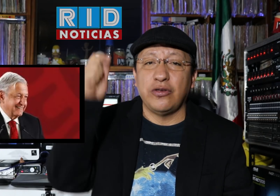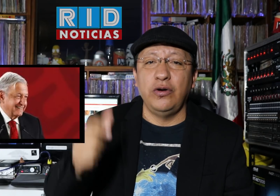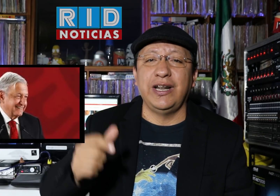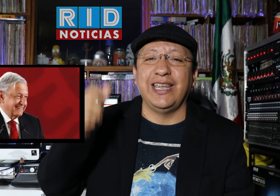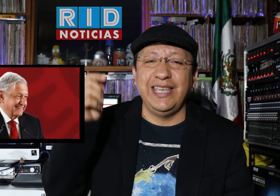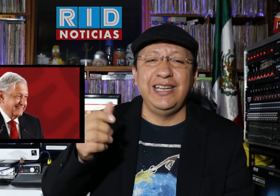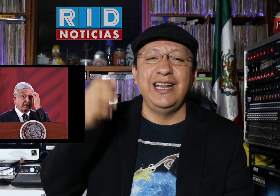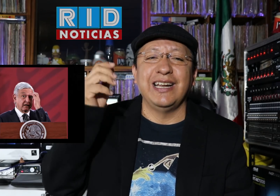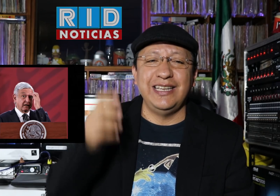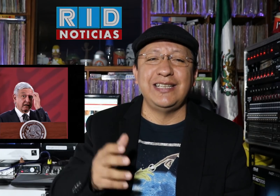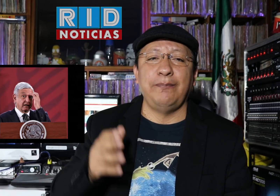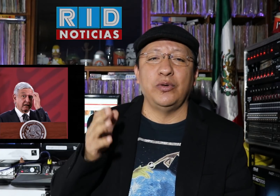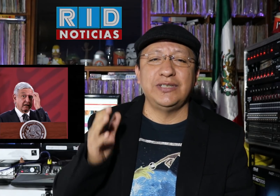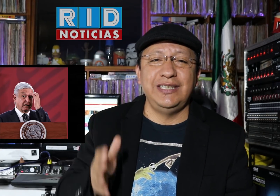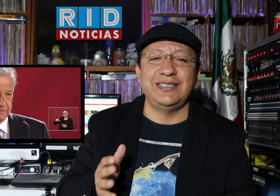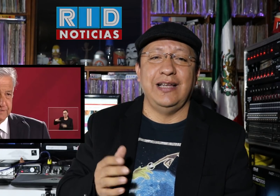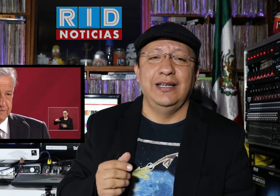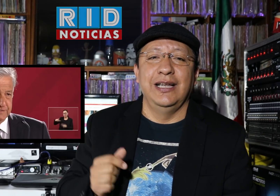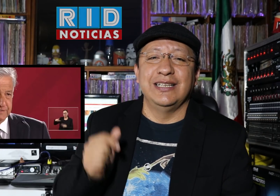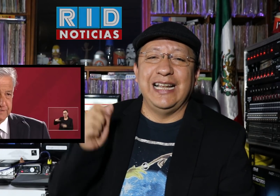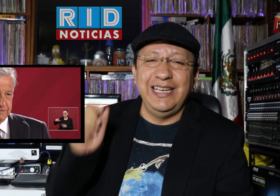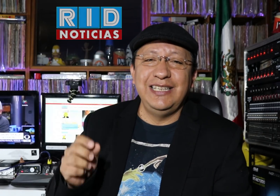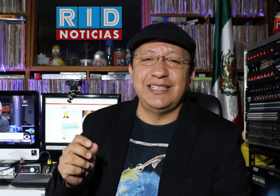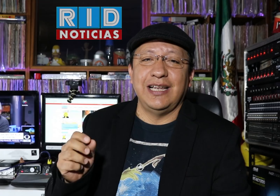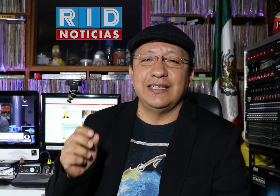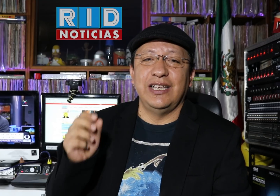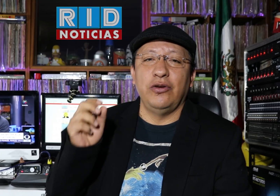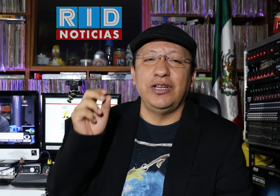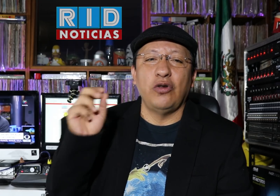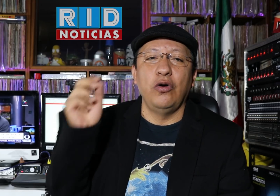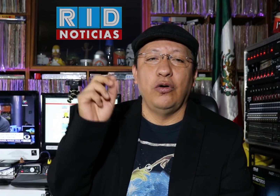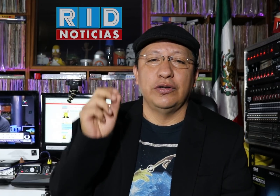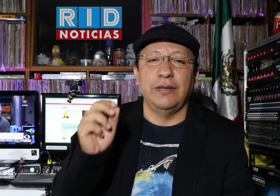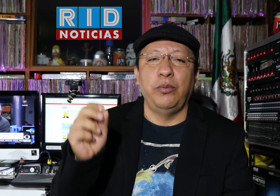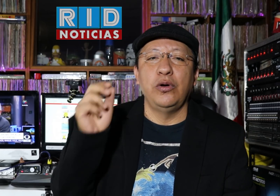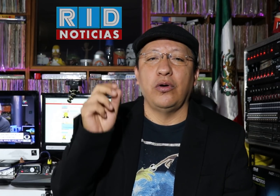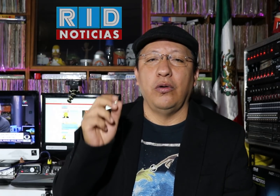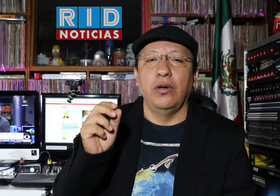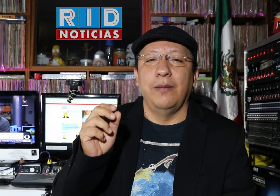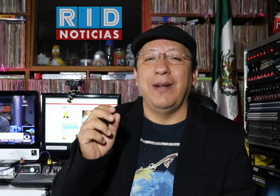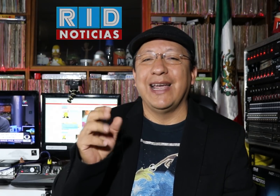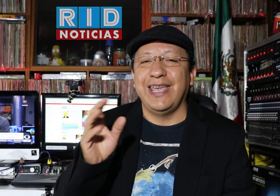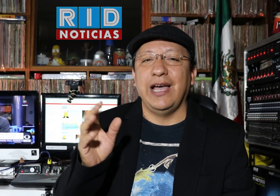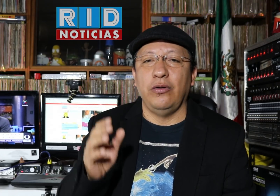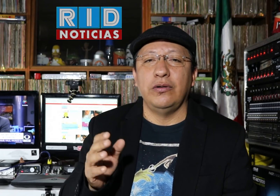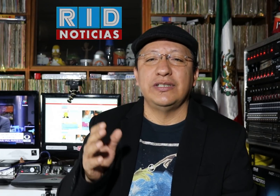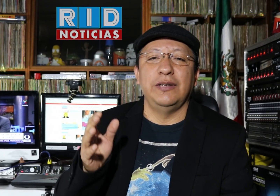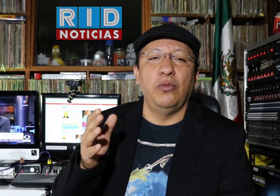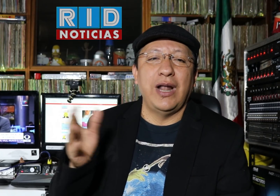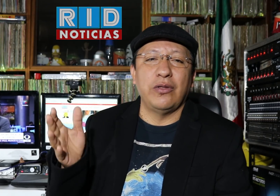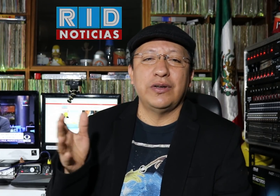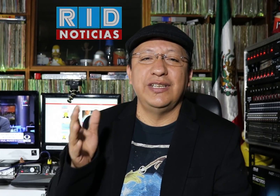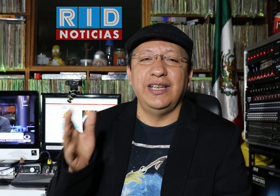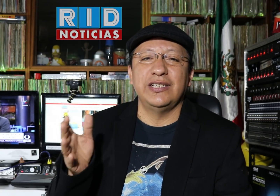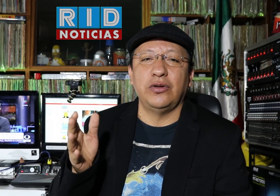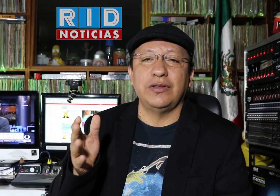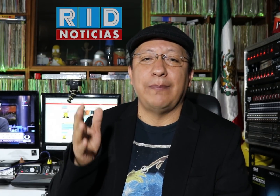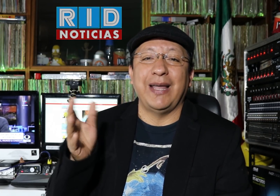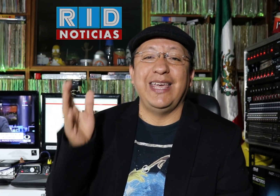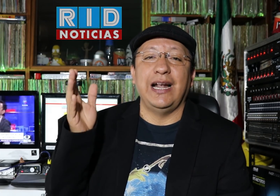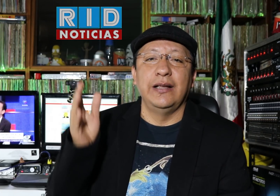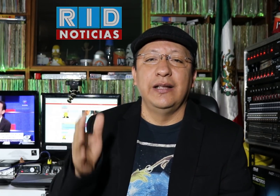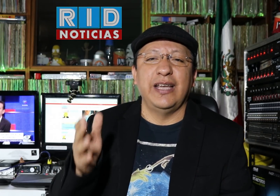reverendo ladrón, riquín, risa postiza, salinista, señoritongo, sepulcro, blanqueado, simulador